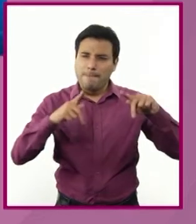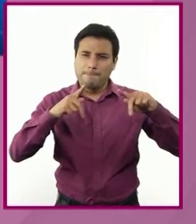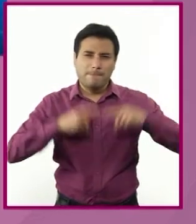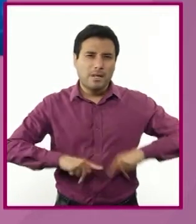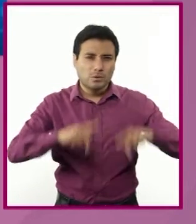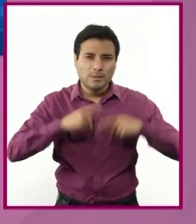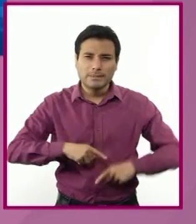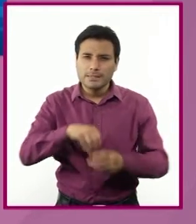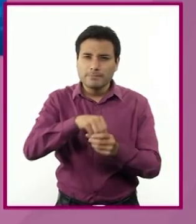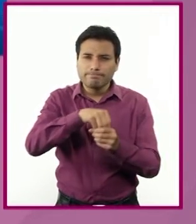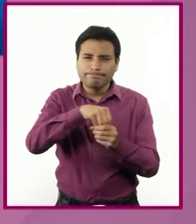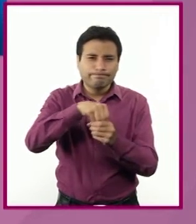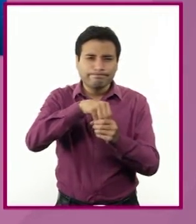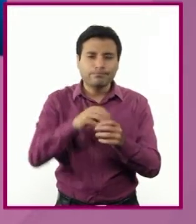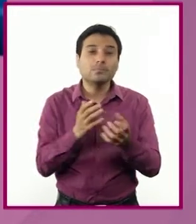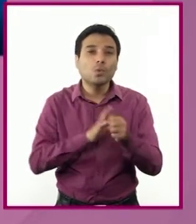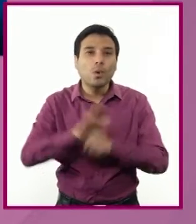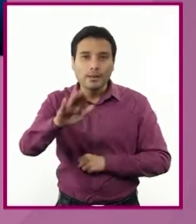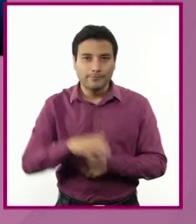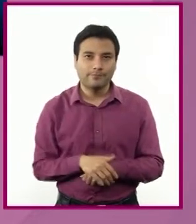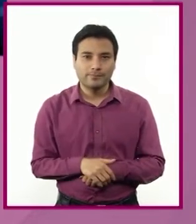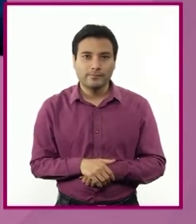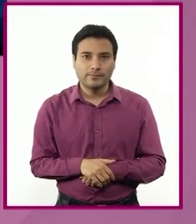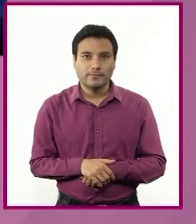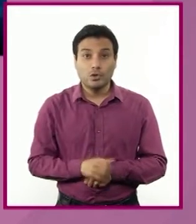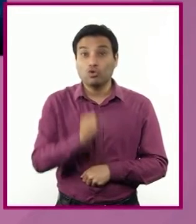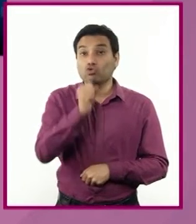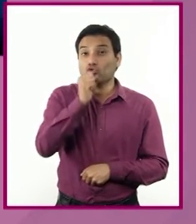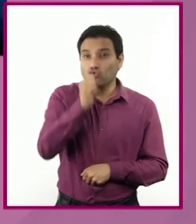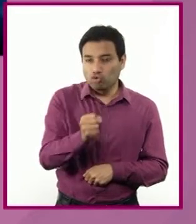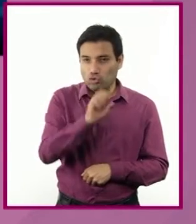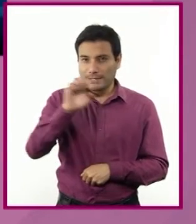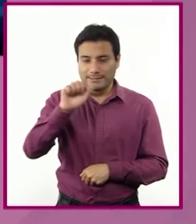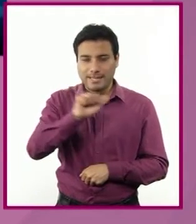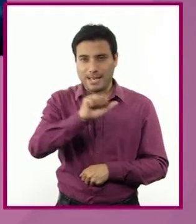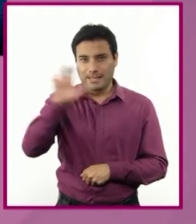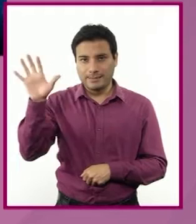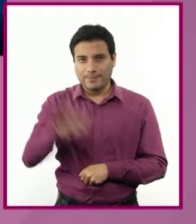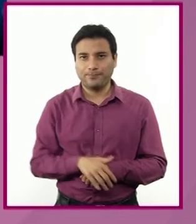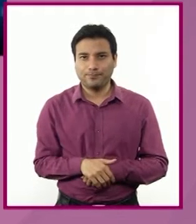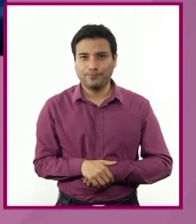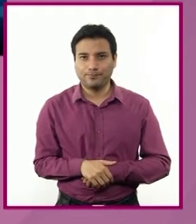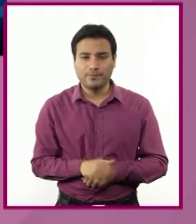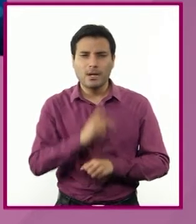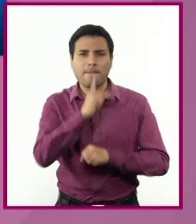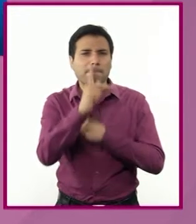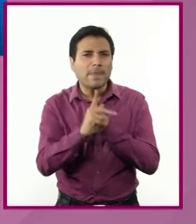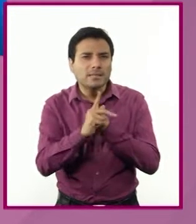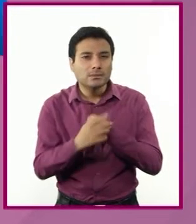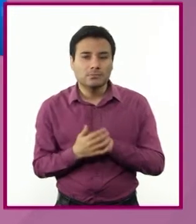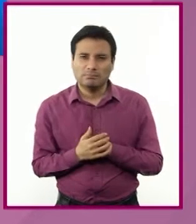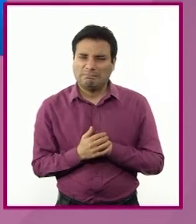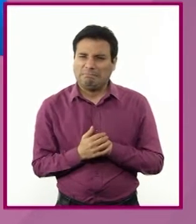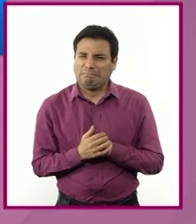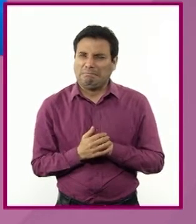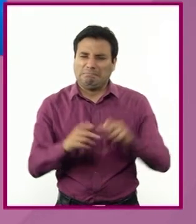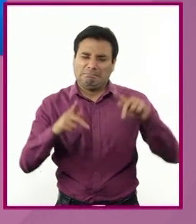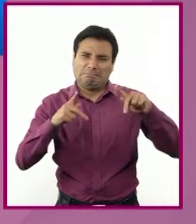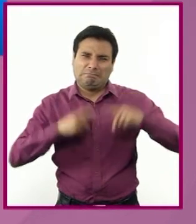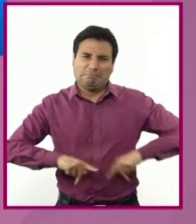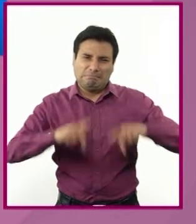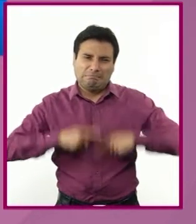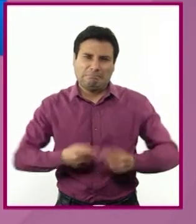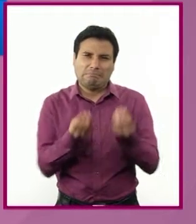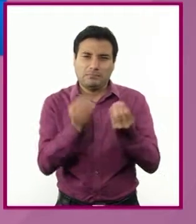concentración de habitantes en el mundo son el sur y el sureste de Asia. En ella se encuentran los países más poblados del mundo: